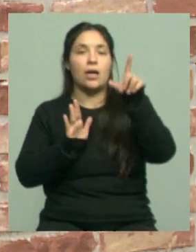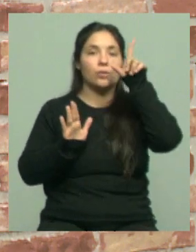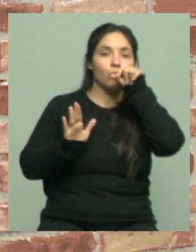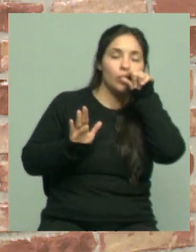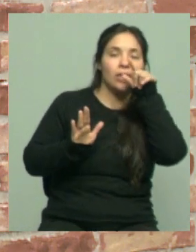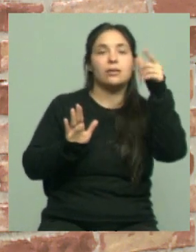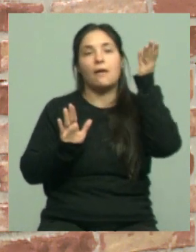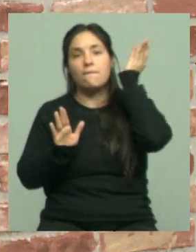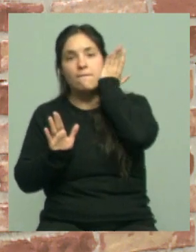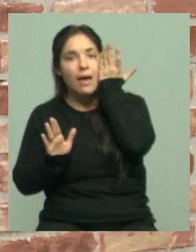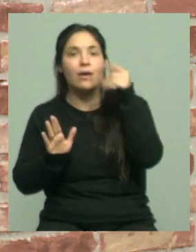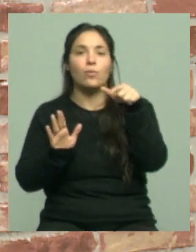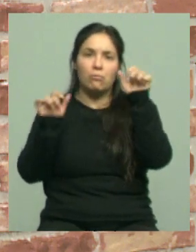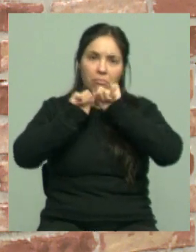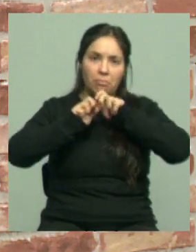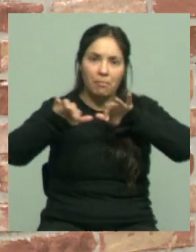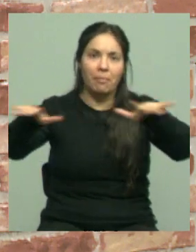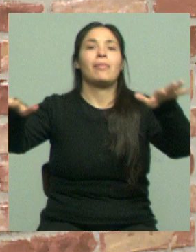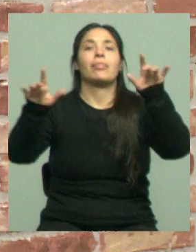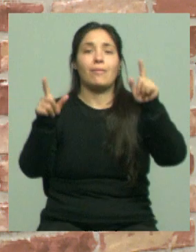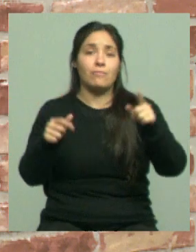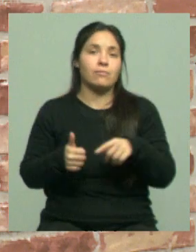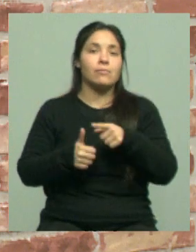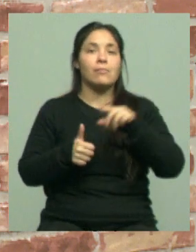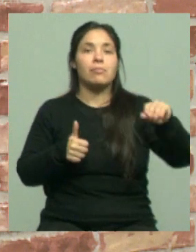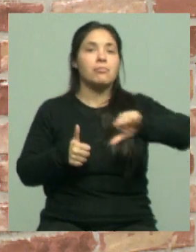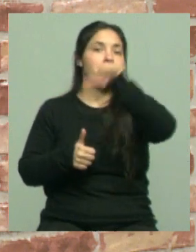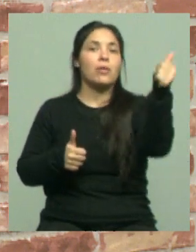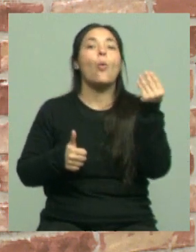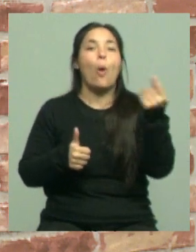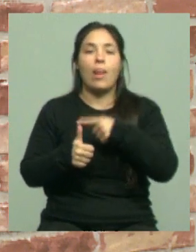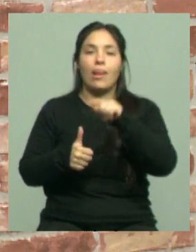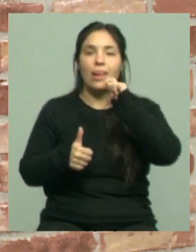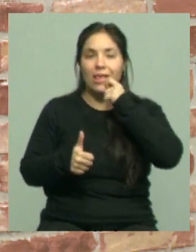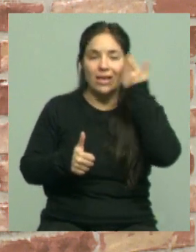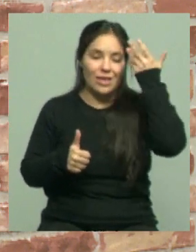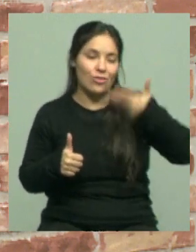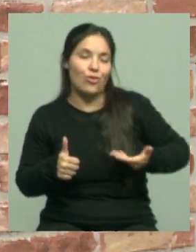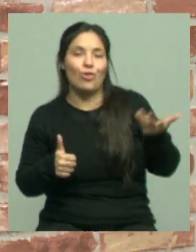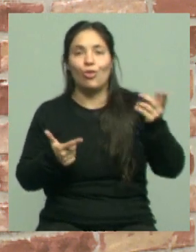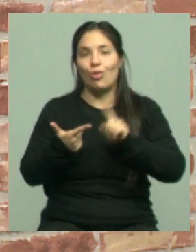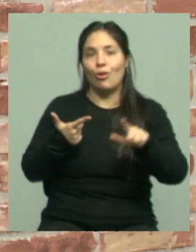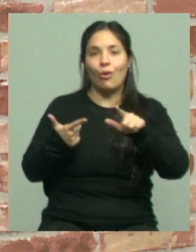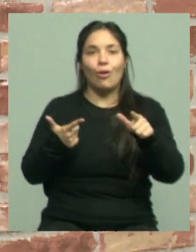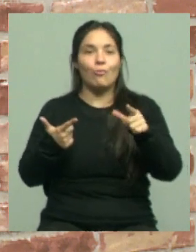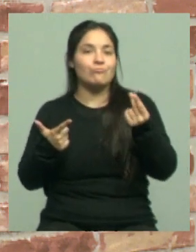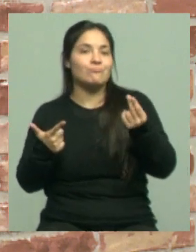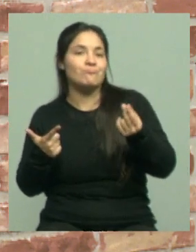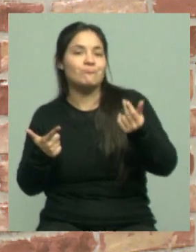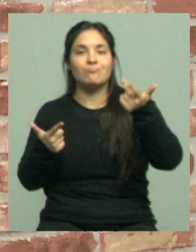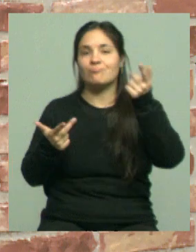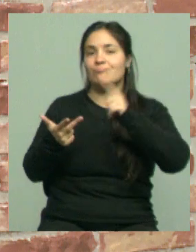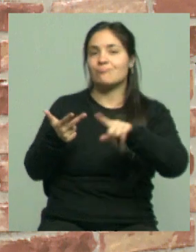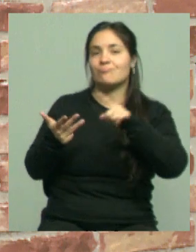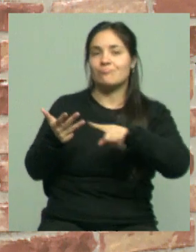constantemente que el éxito es... ser lindo, entre comillas, ¿no? Con esa belleza hegemónica, ser exitoso, Y después los